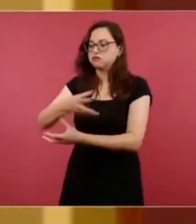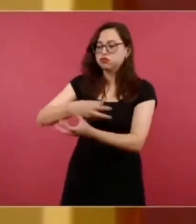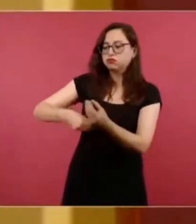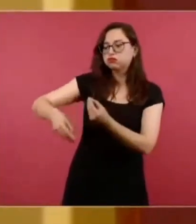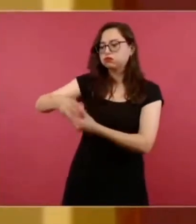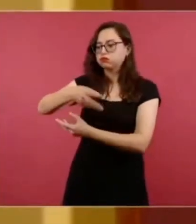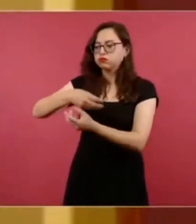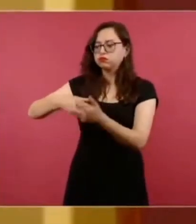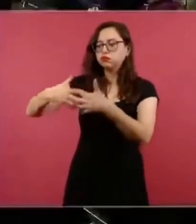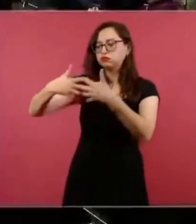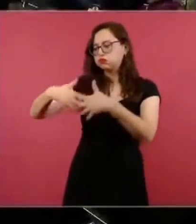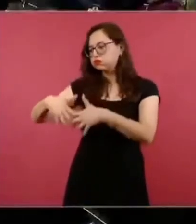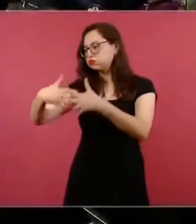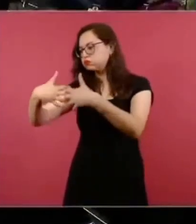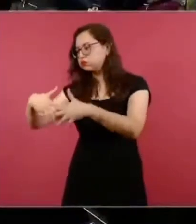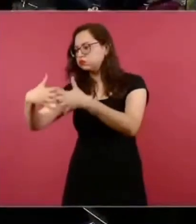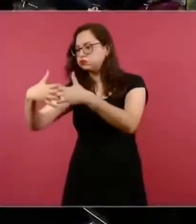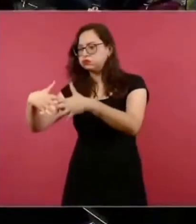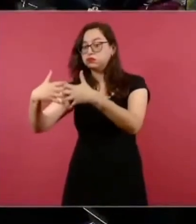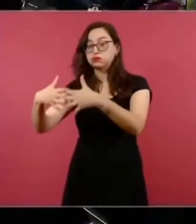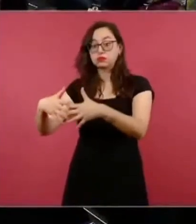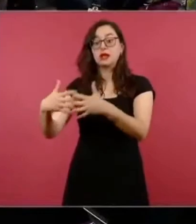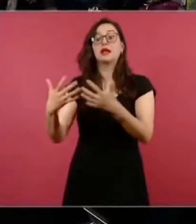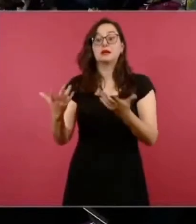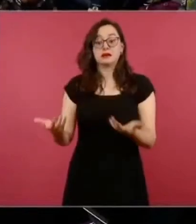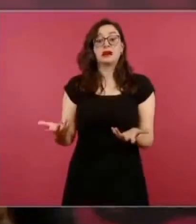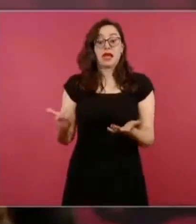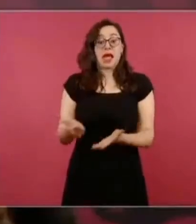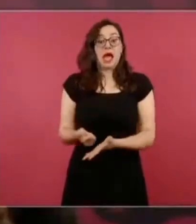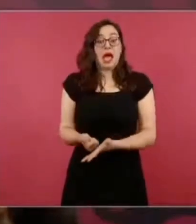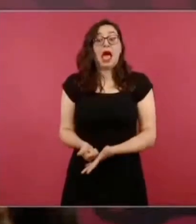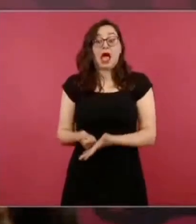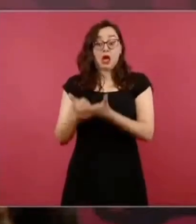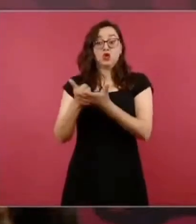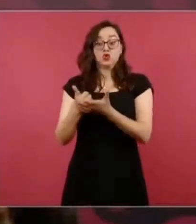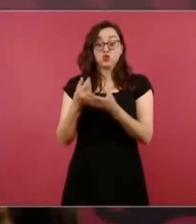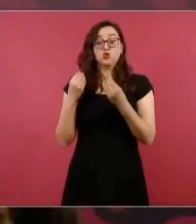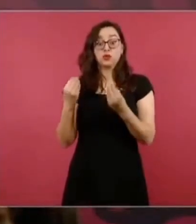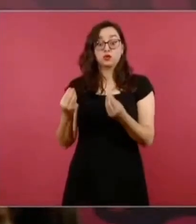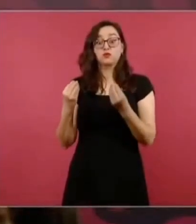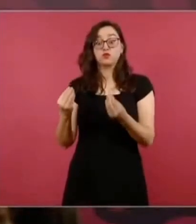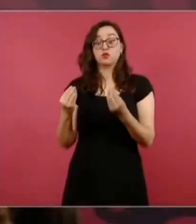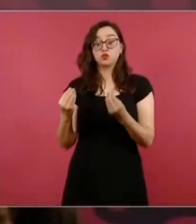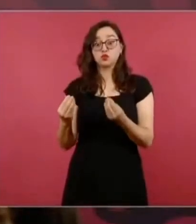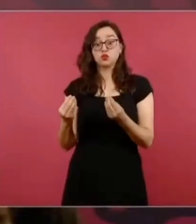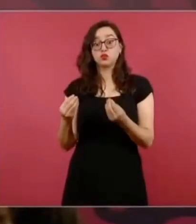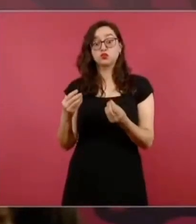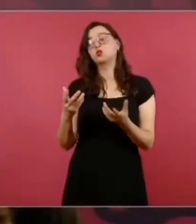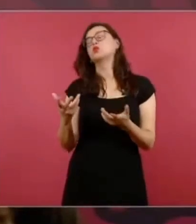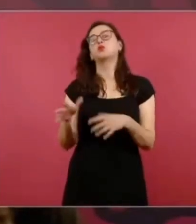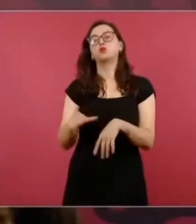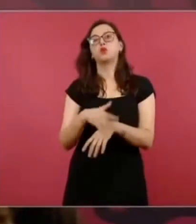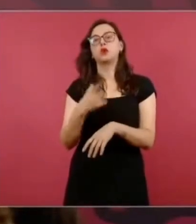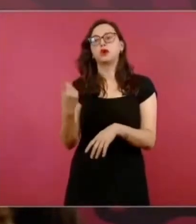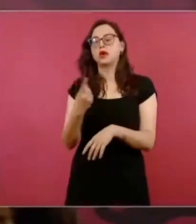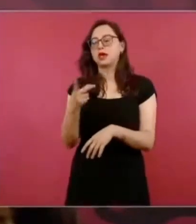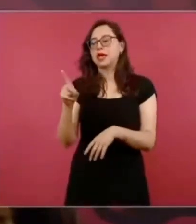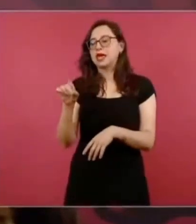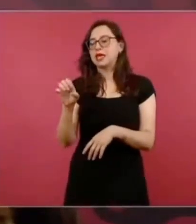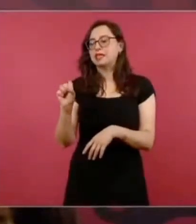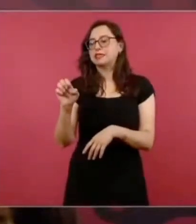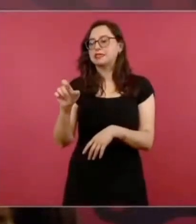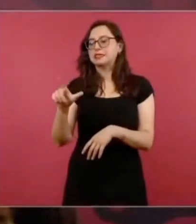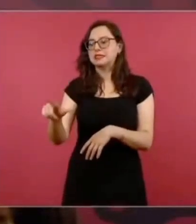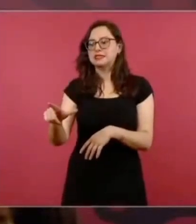esos intermedios terminan siendo diésel con 500 partes por millón, que